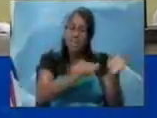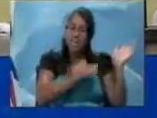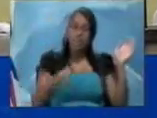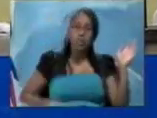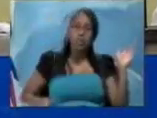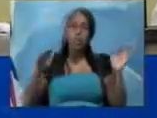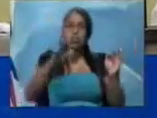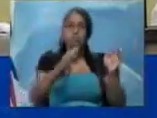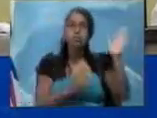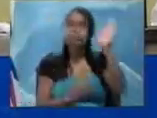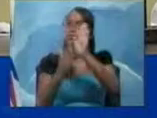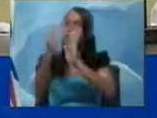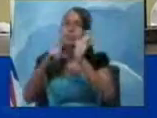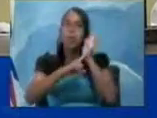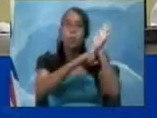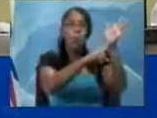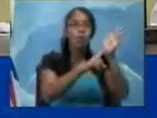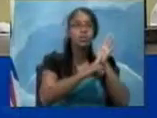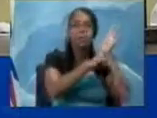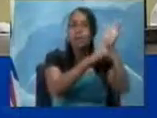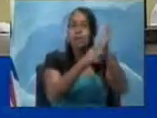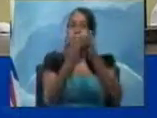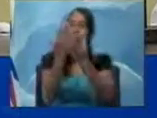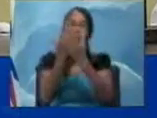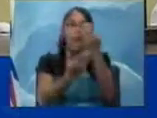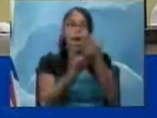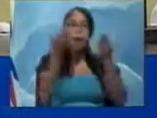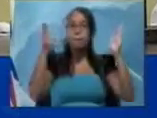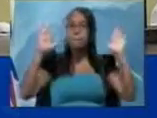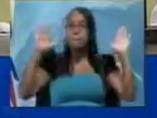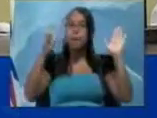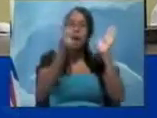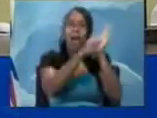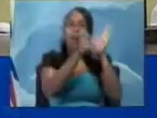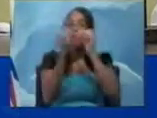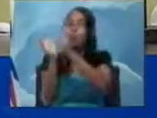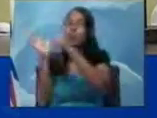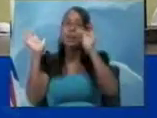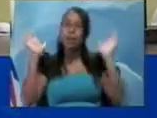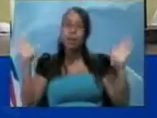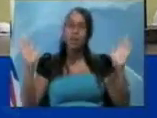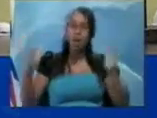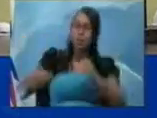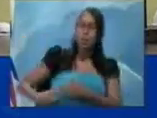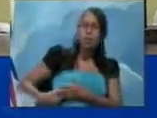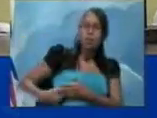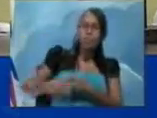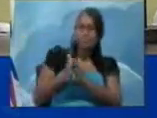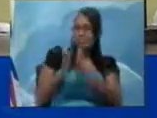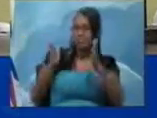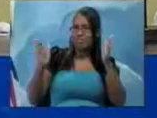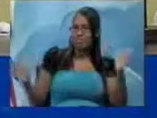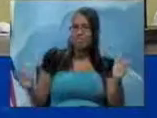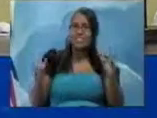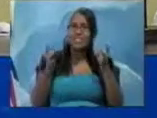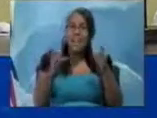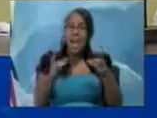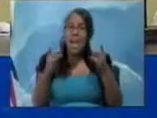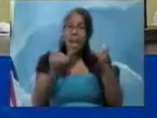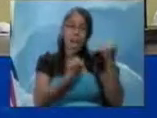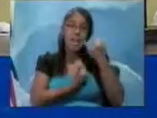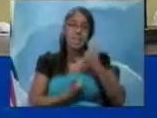apareciendo mostrándole las manos mostrándole los pies el costado abierto y recordándole